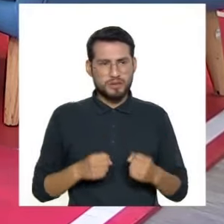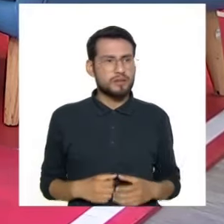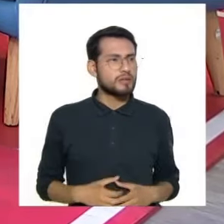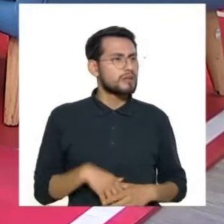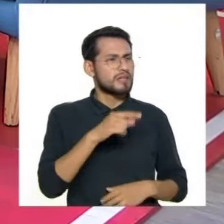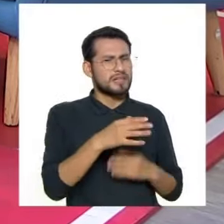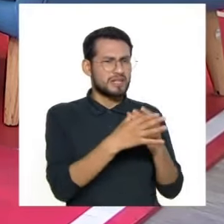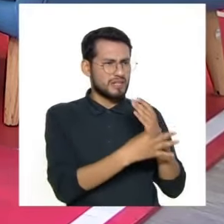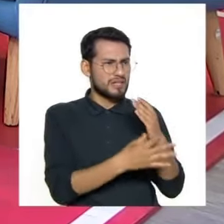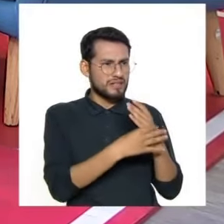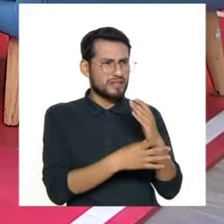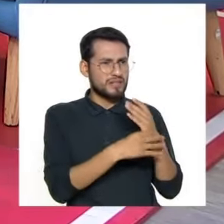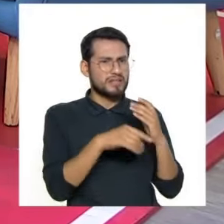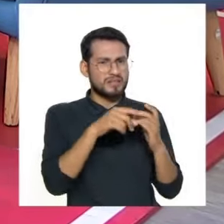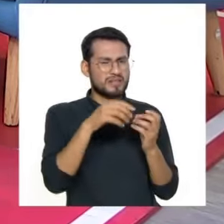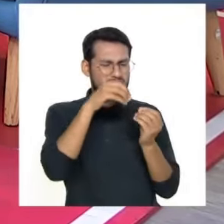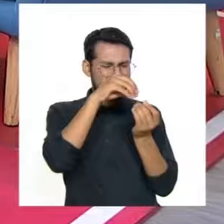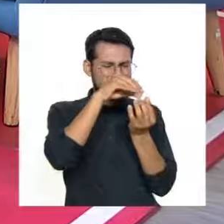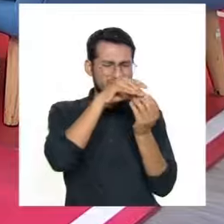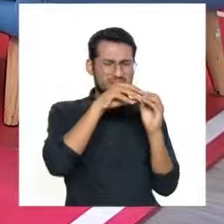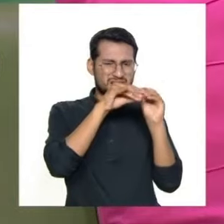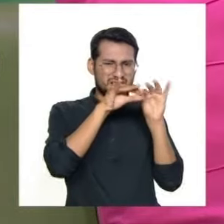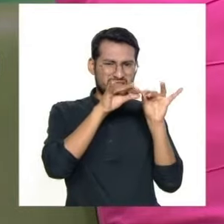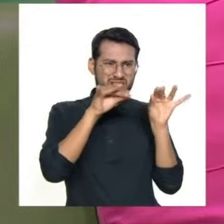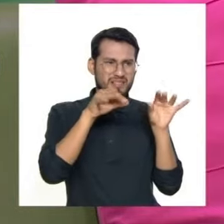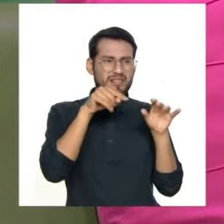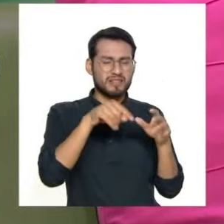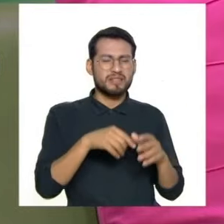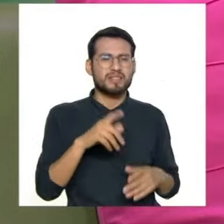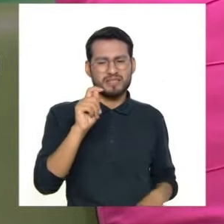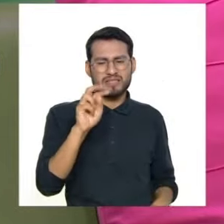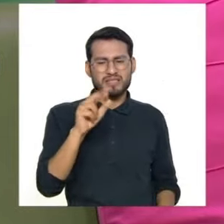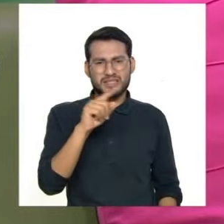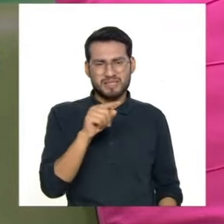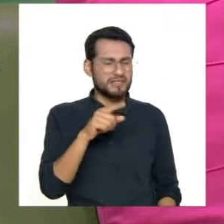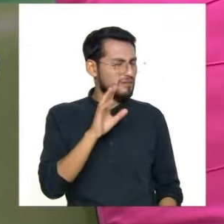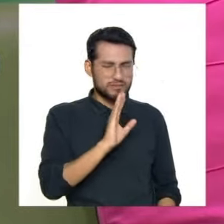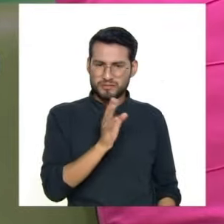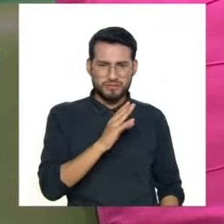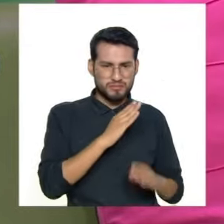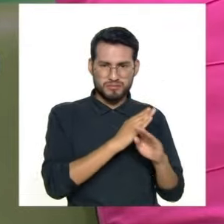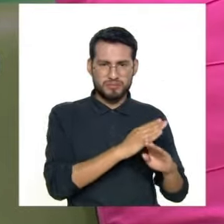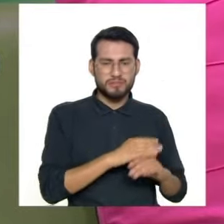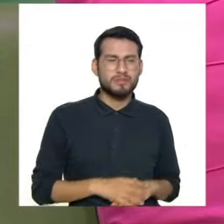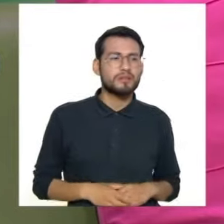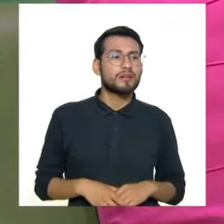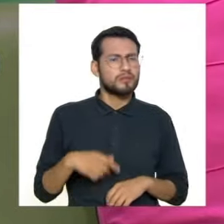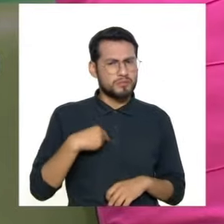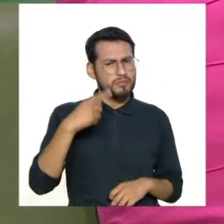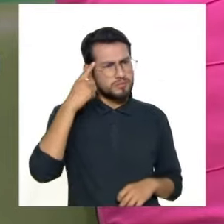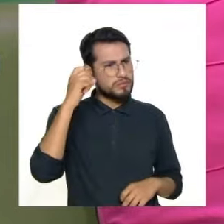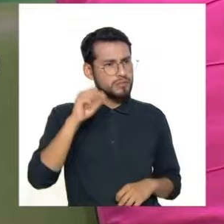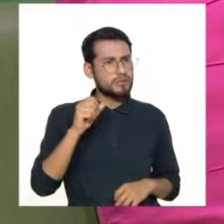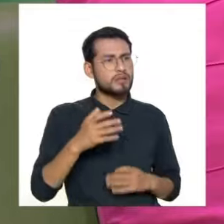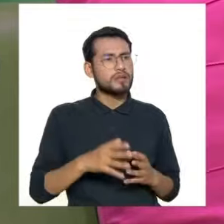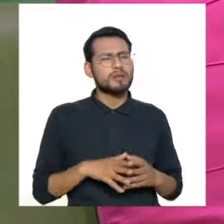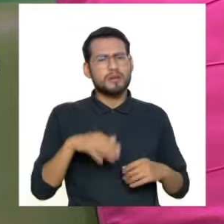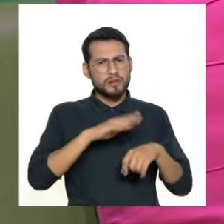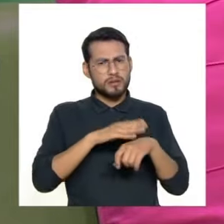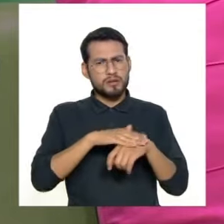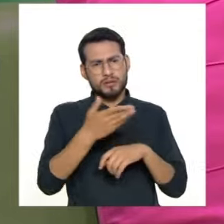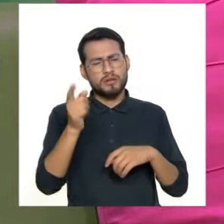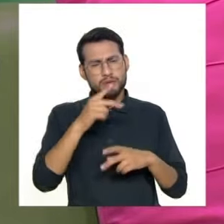es una grasa que ha sufrido una gran transformación en trans No eso es lo que hay que evitar yo creo que sí pues el mensaje